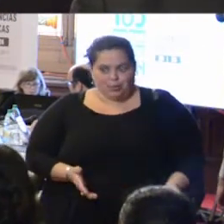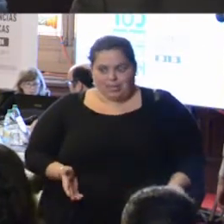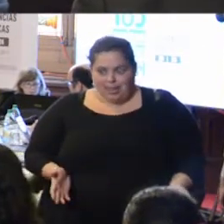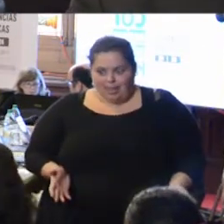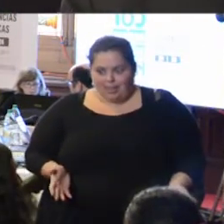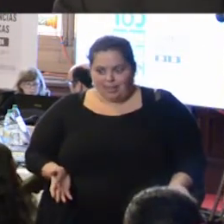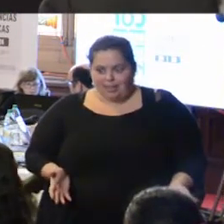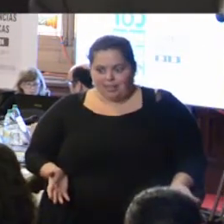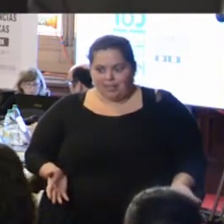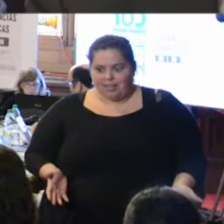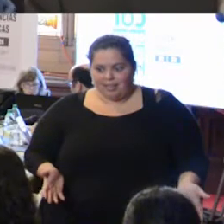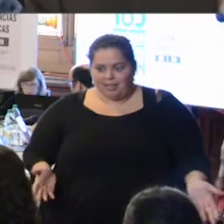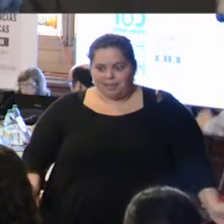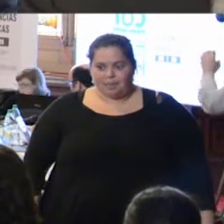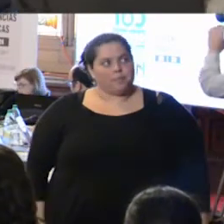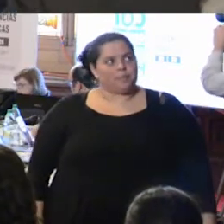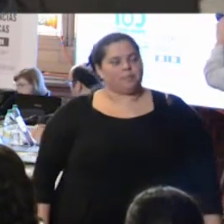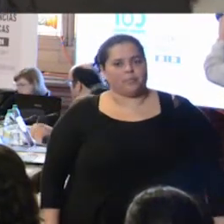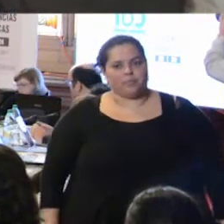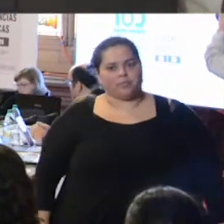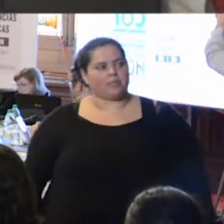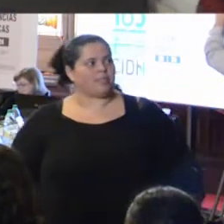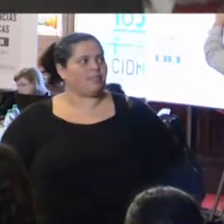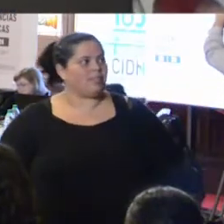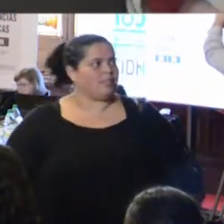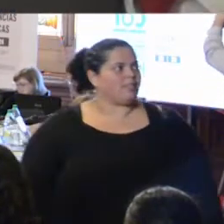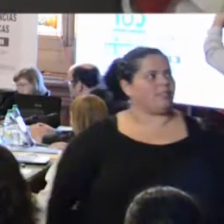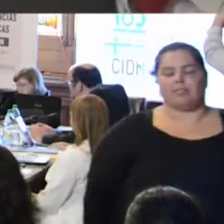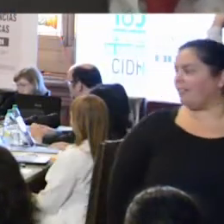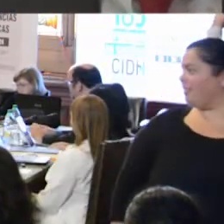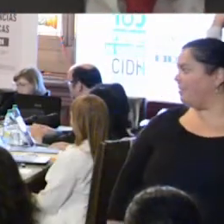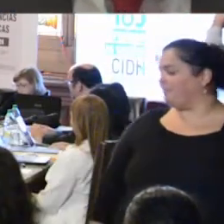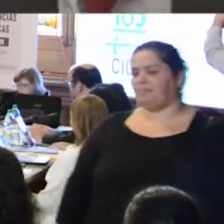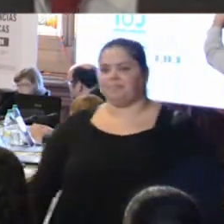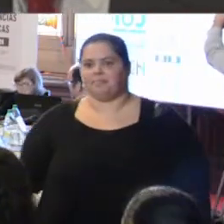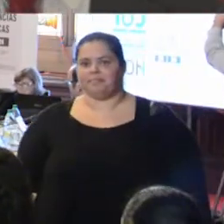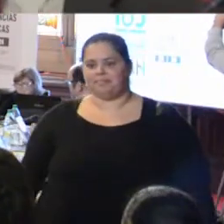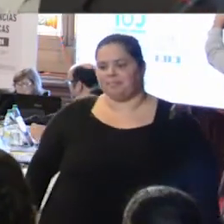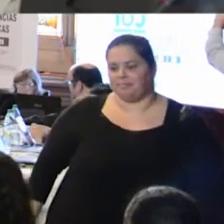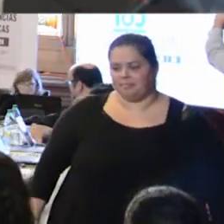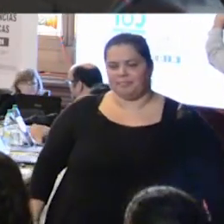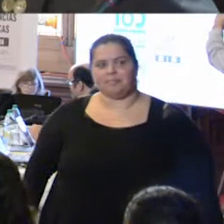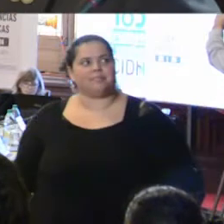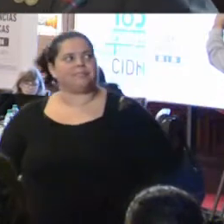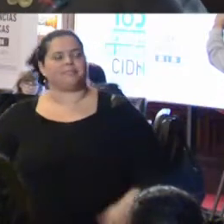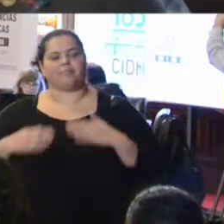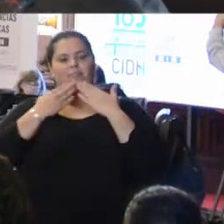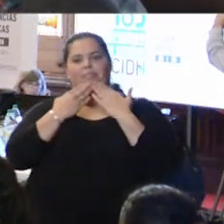proceso. Gracias, señor presidente. Bien,